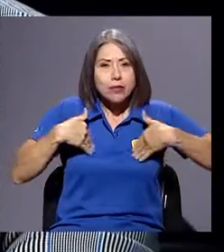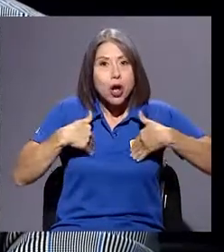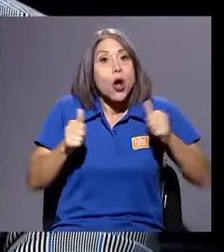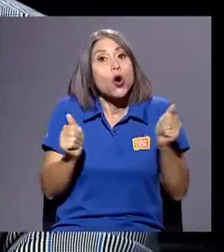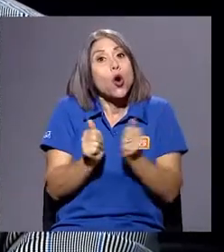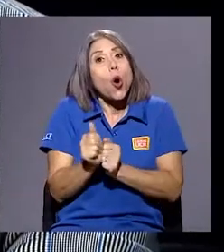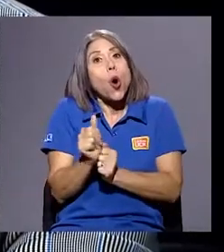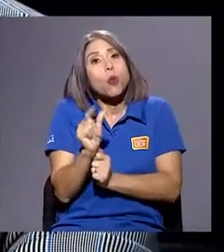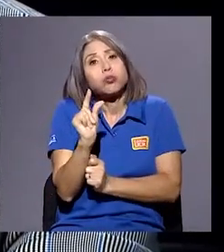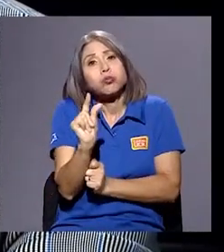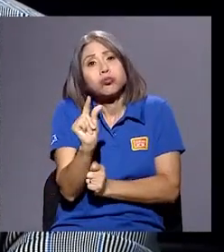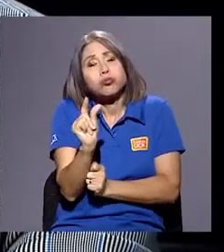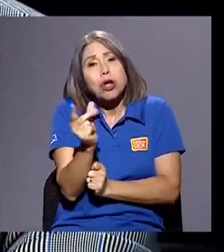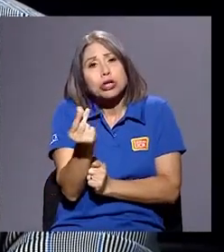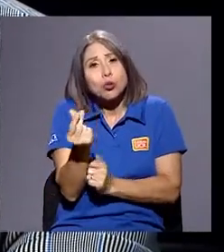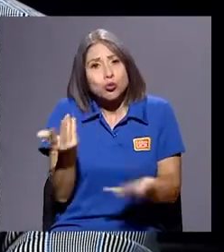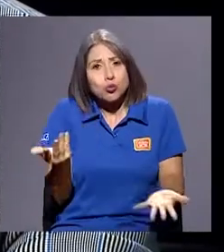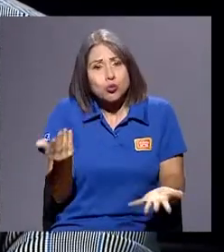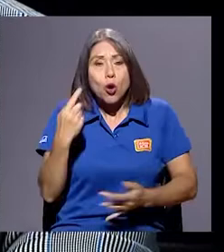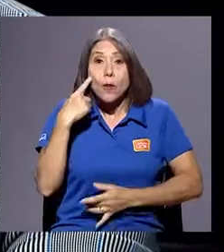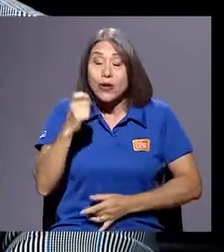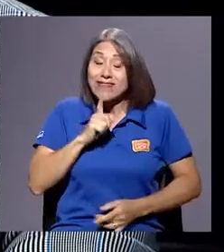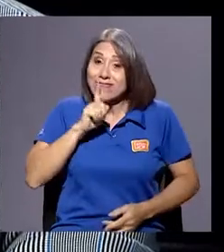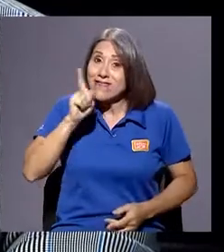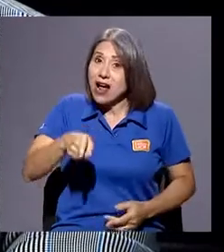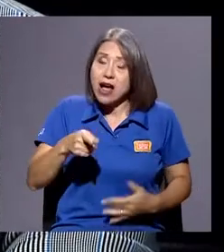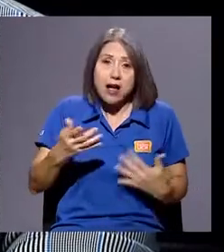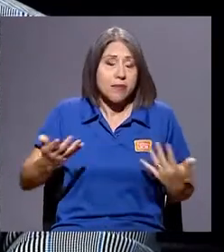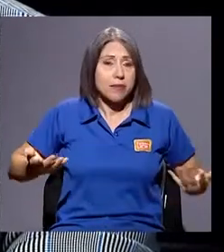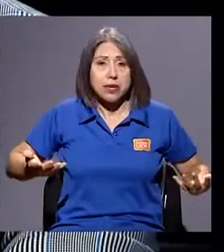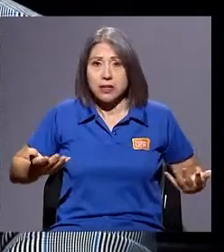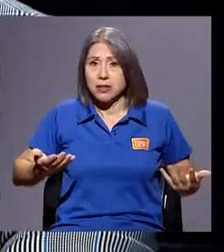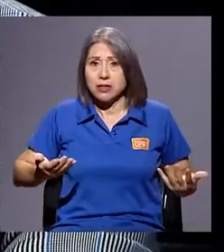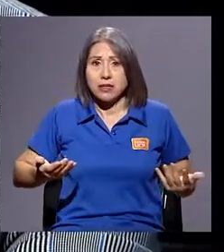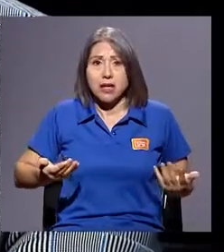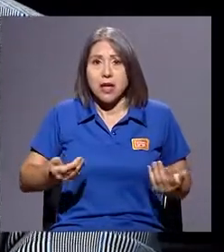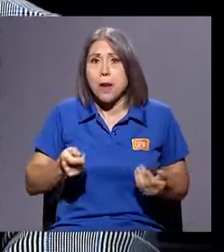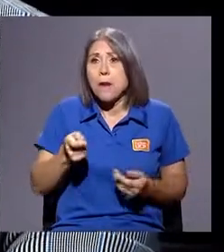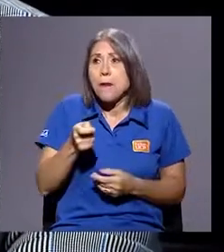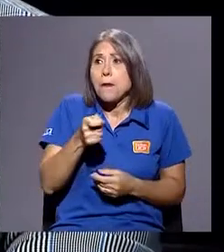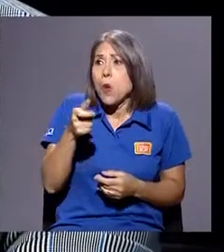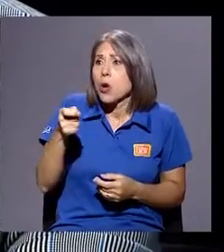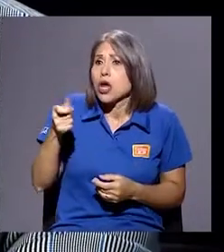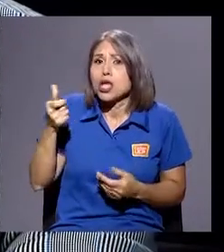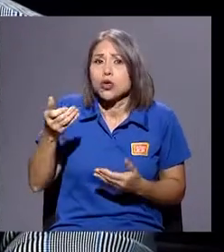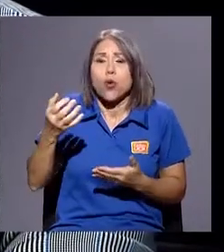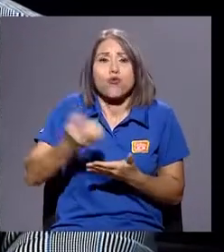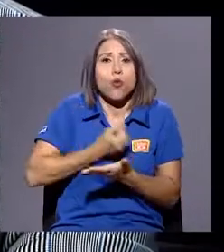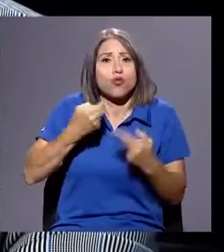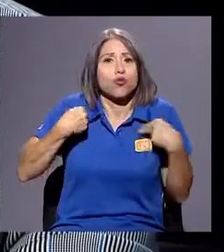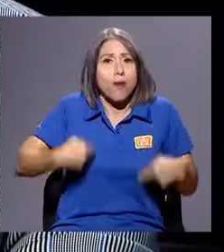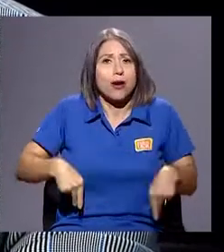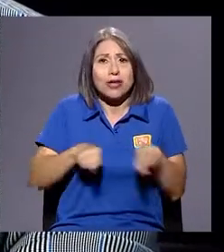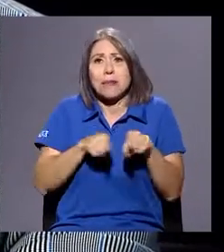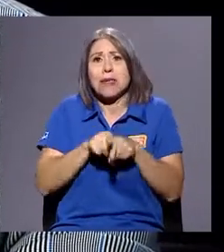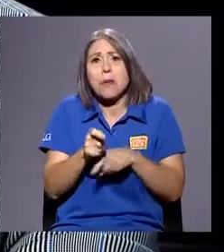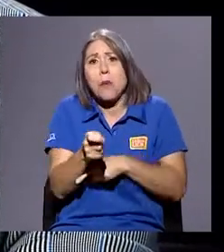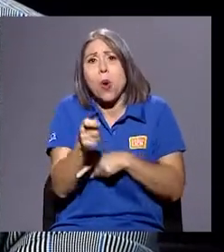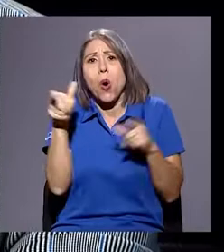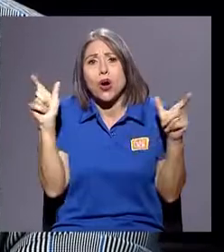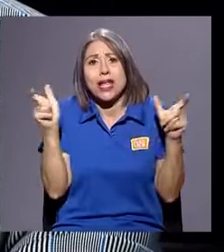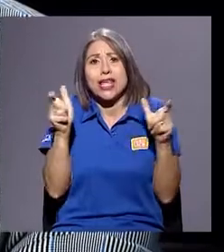porque es increíble la poca cantidad de guardaparques que tiene para cubrir las